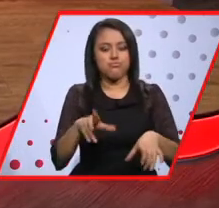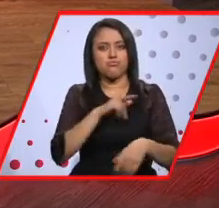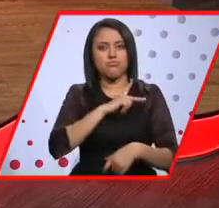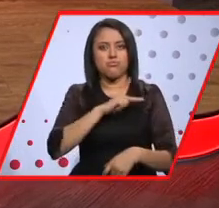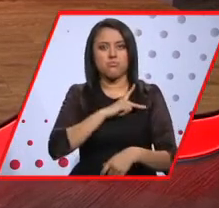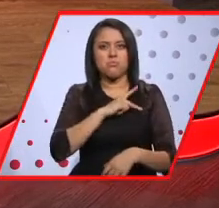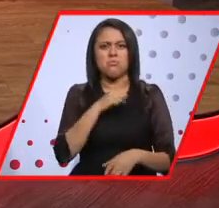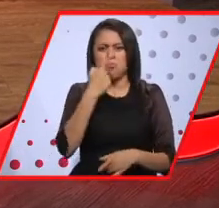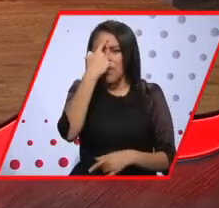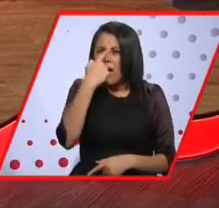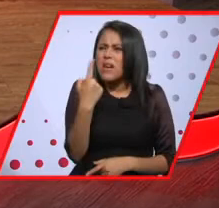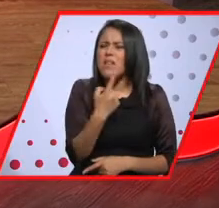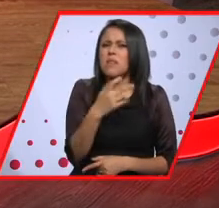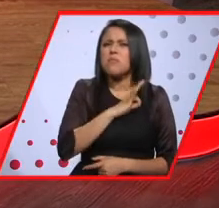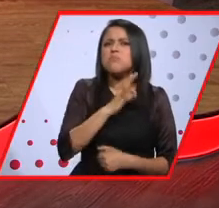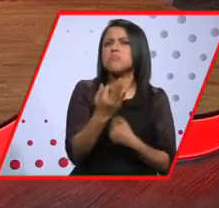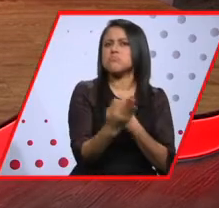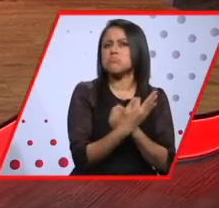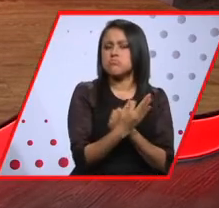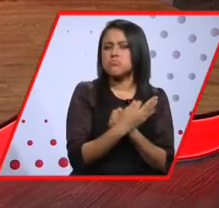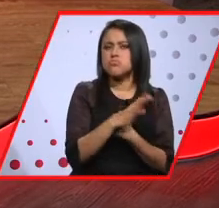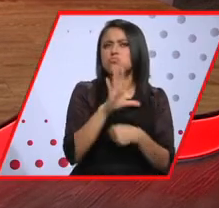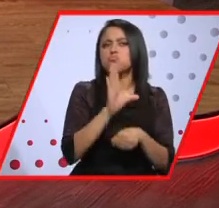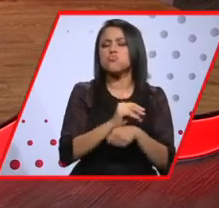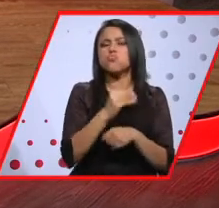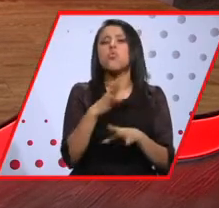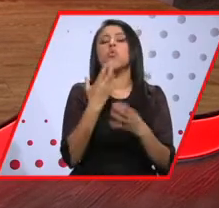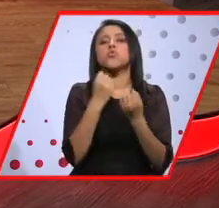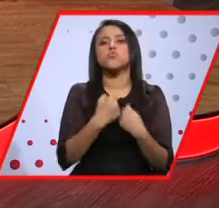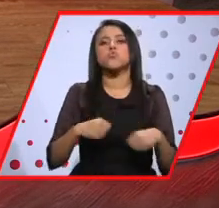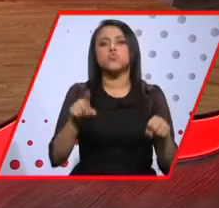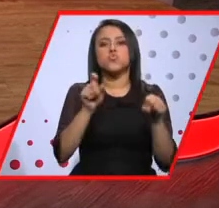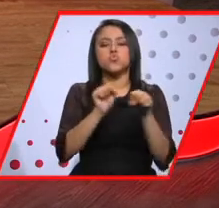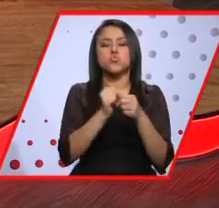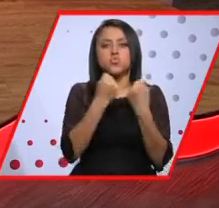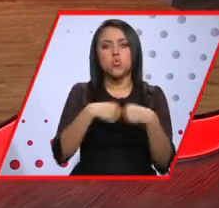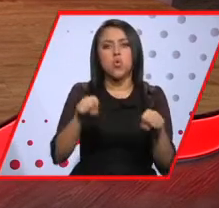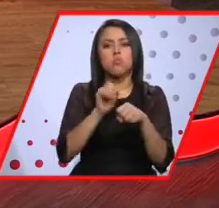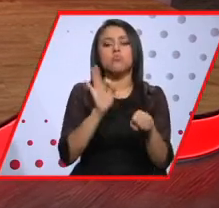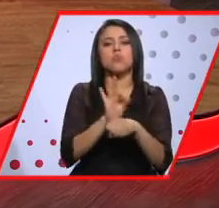¿Para qué se protegieron y se ampararon los suegros?